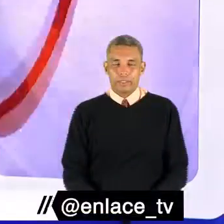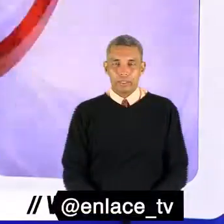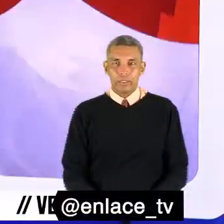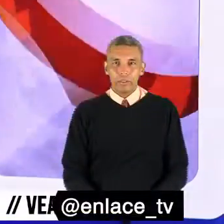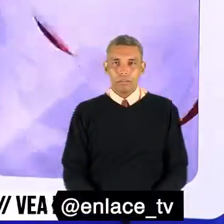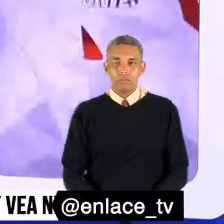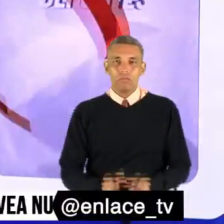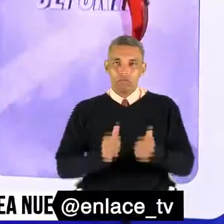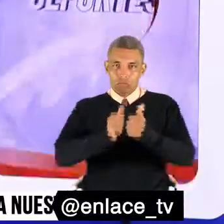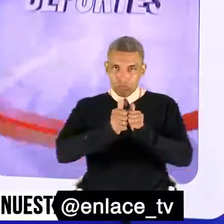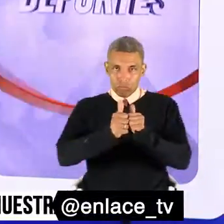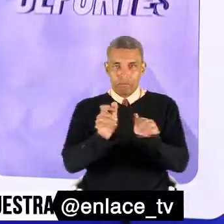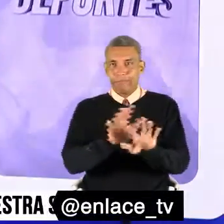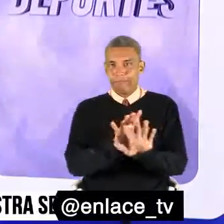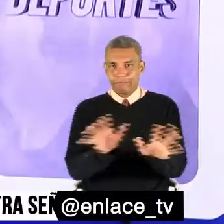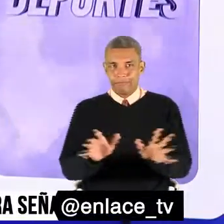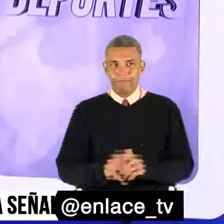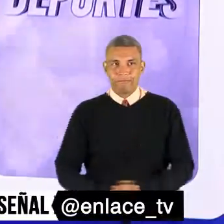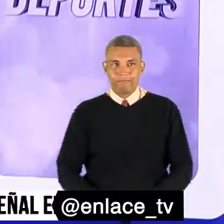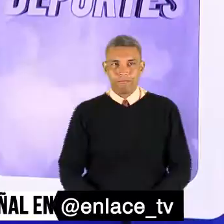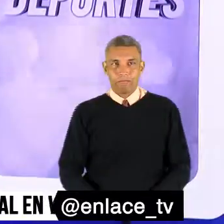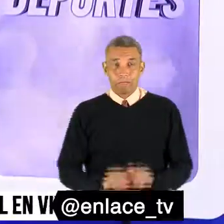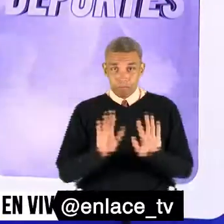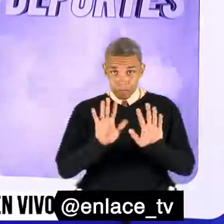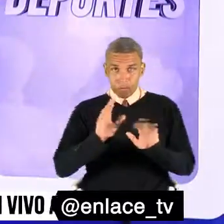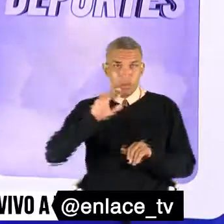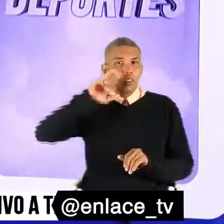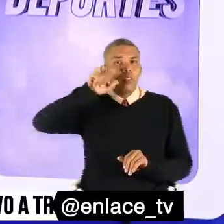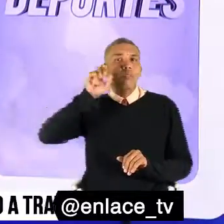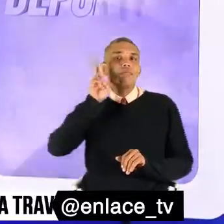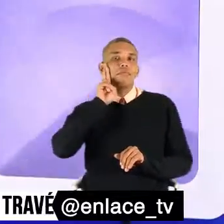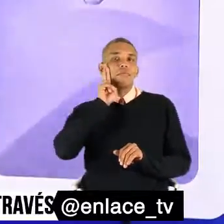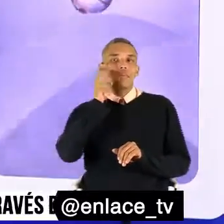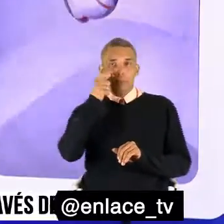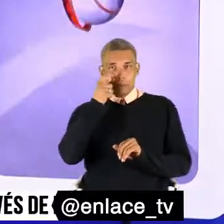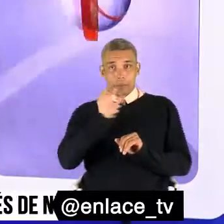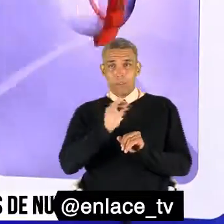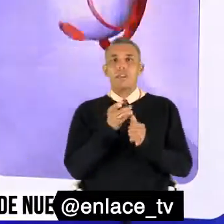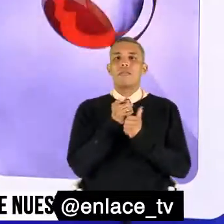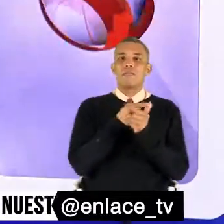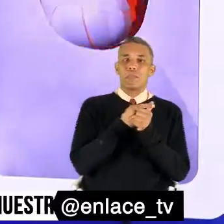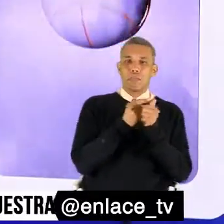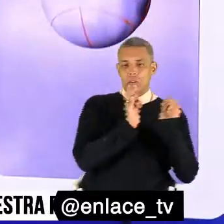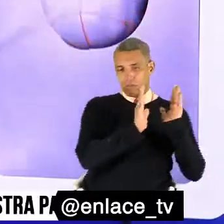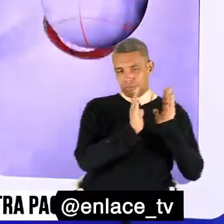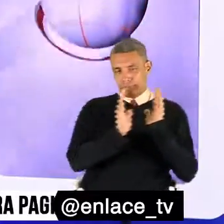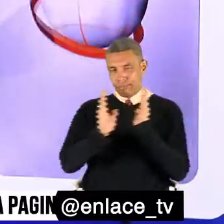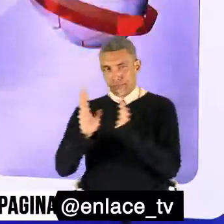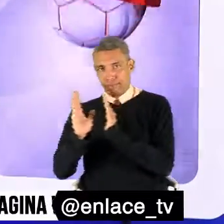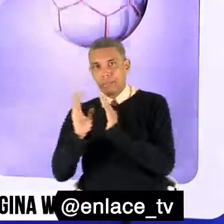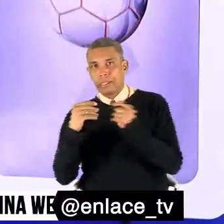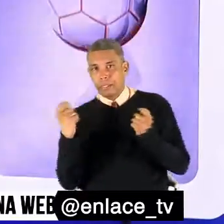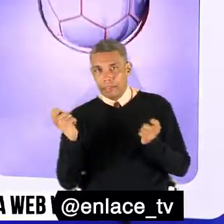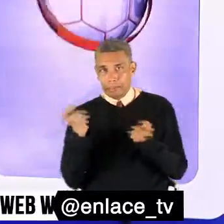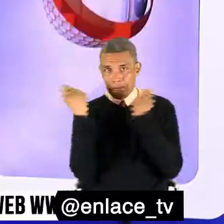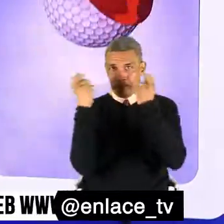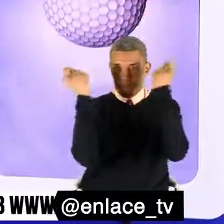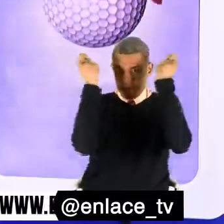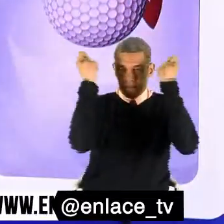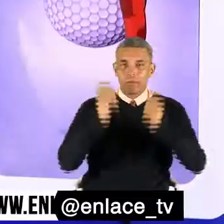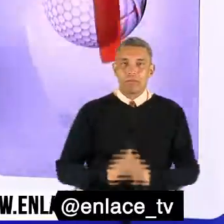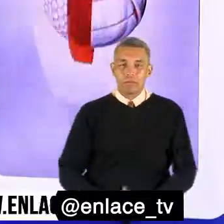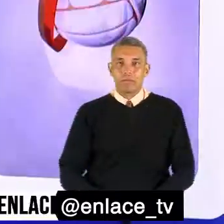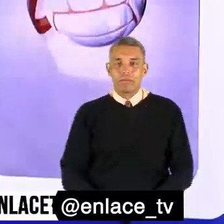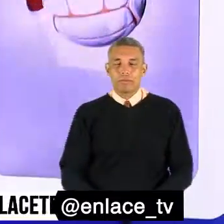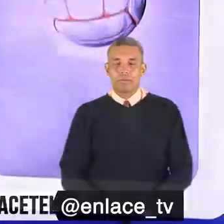Finalizan los deportes por la presente emisión. Ya viene Juan David Rodas con lo mejor en la mira. Es el momento para nuestros patrocinadores.